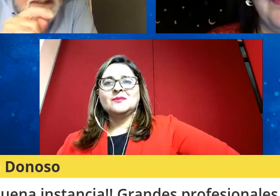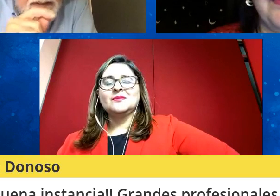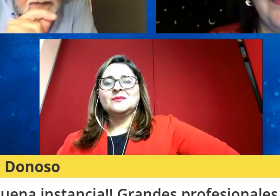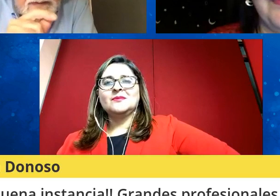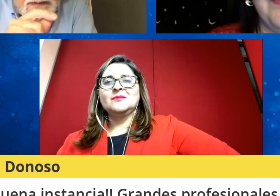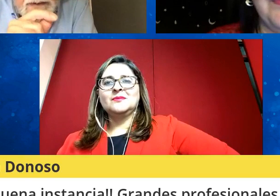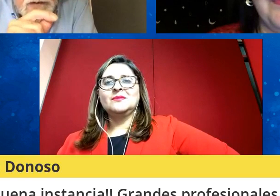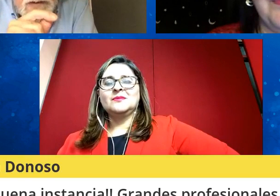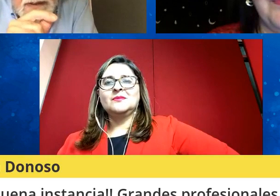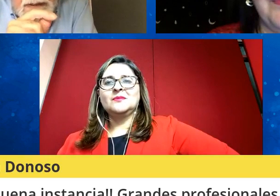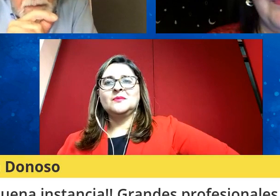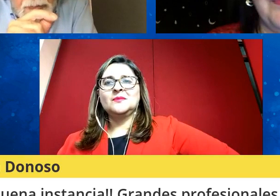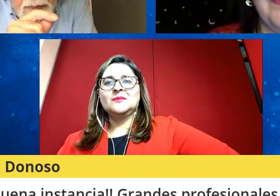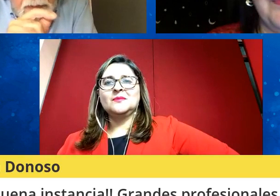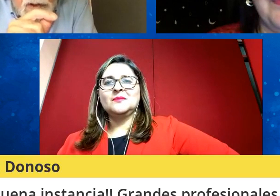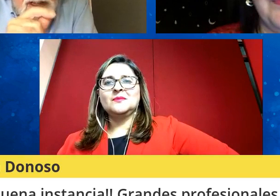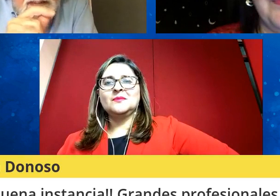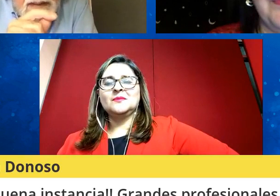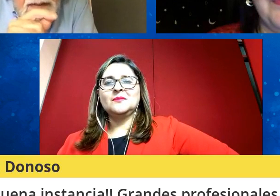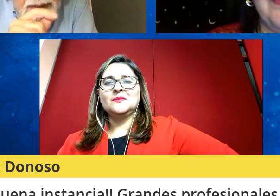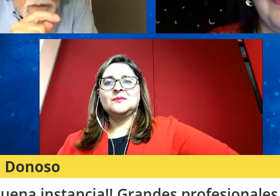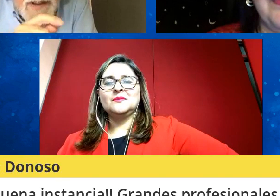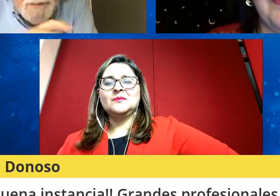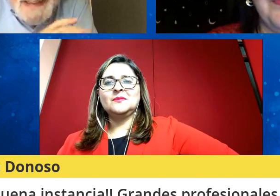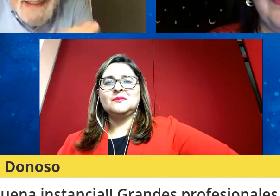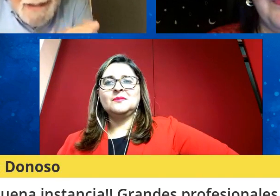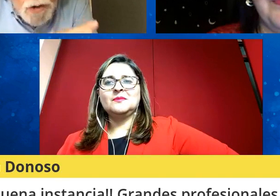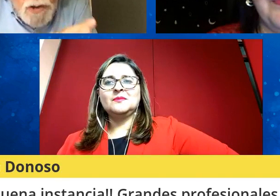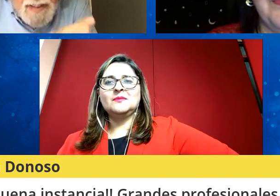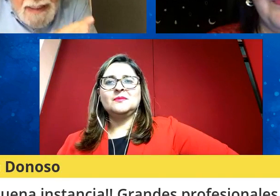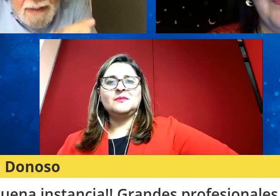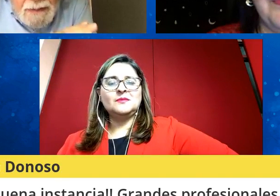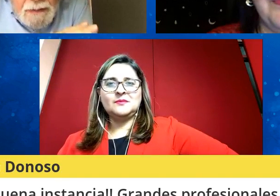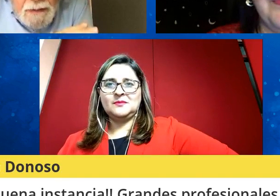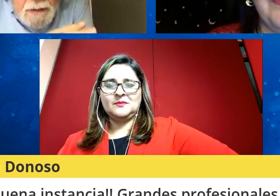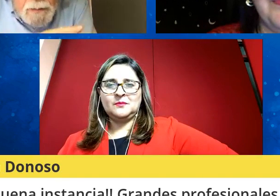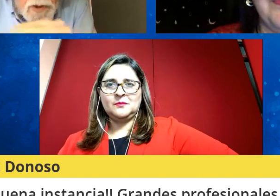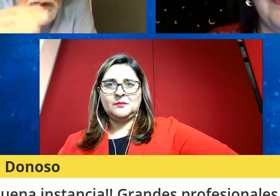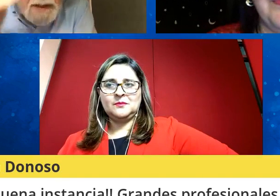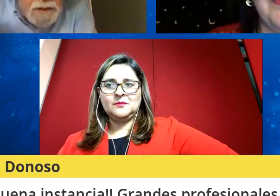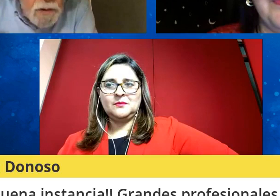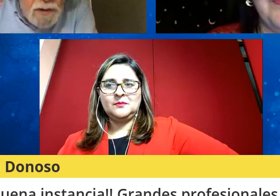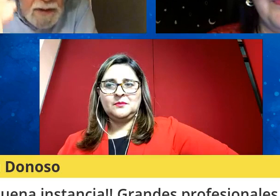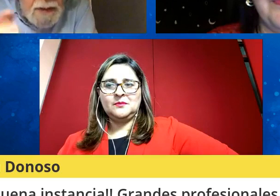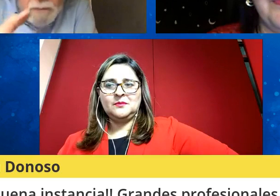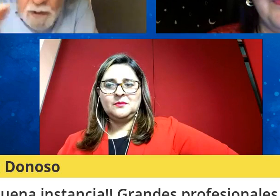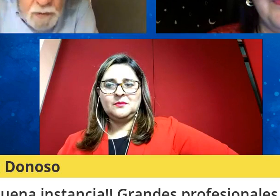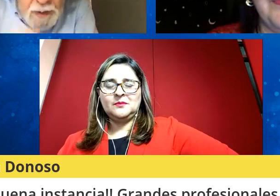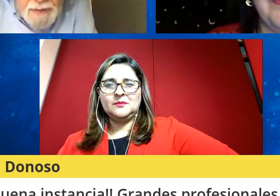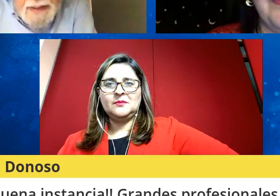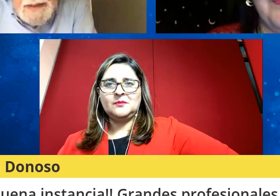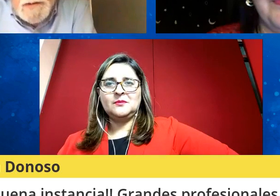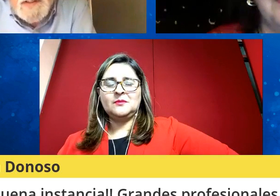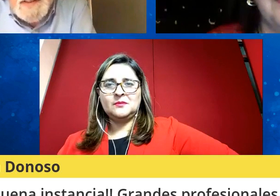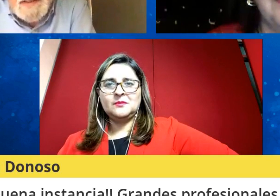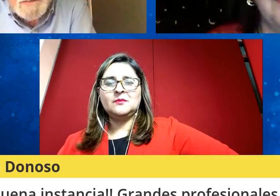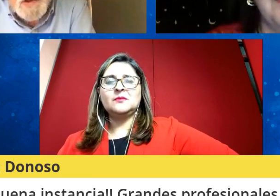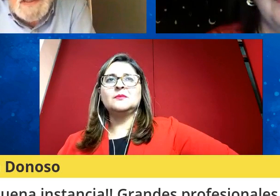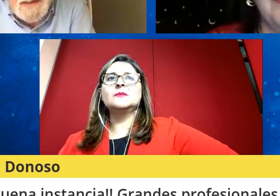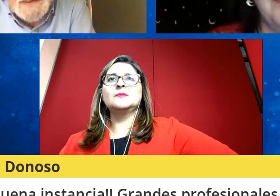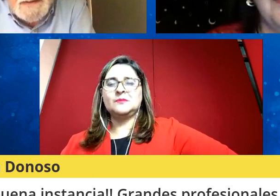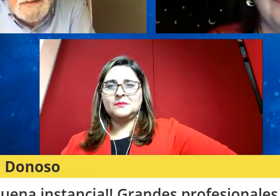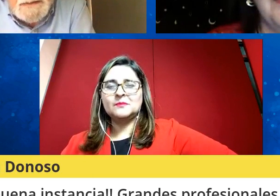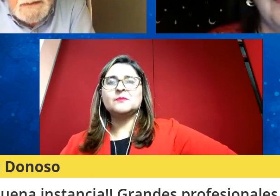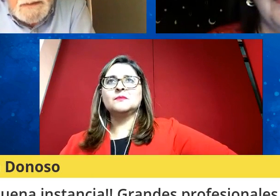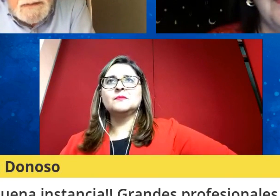la ignorancia y la falta de ciencia y tecnología nos hace que andamos depredando lo que sea, porque en el norte, bueno, ya Millarca lo decía